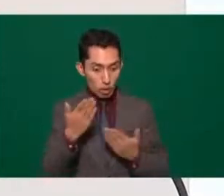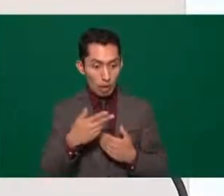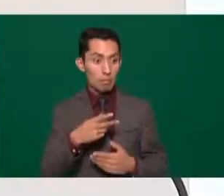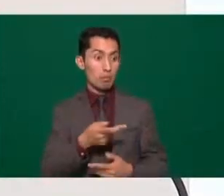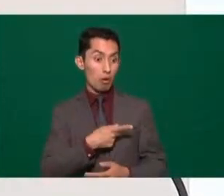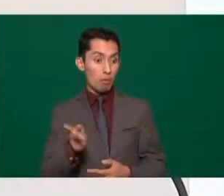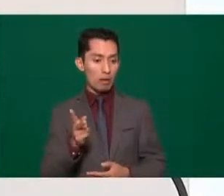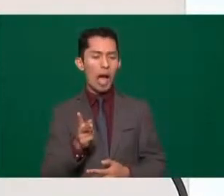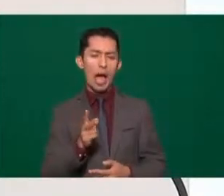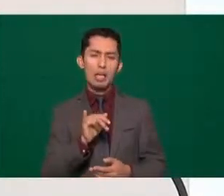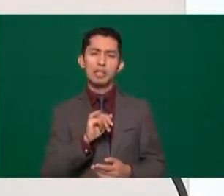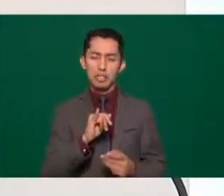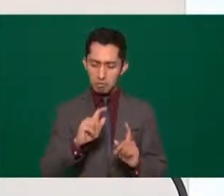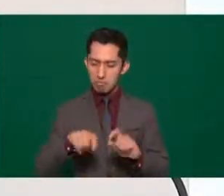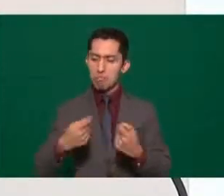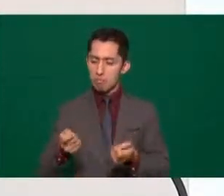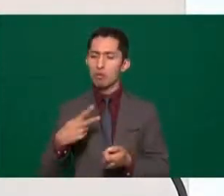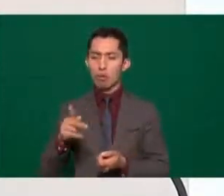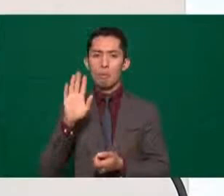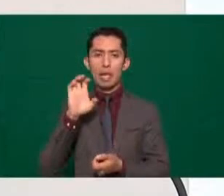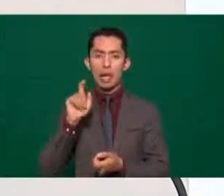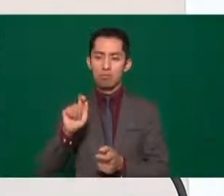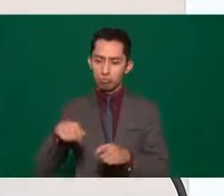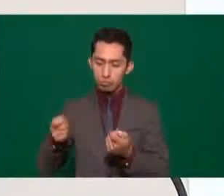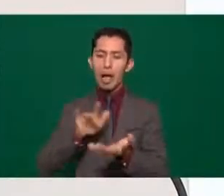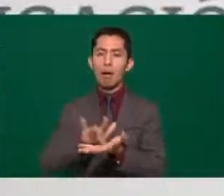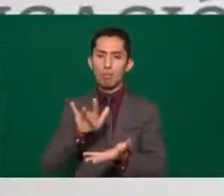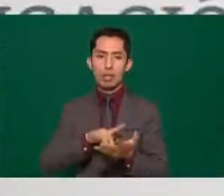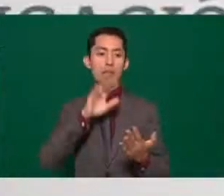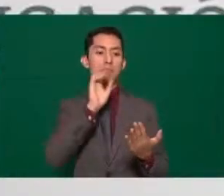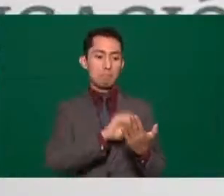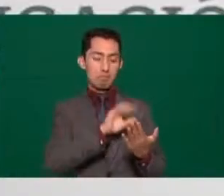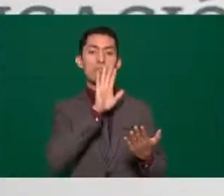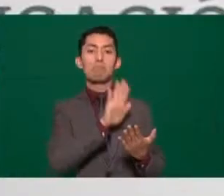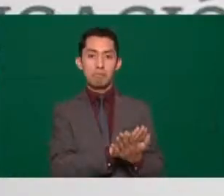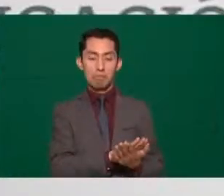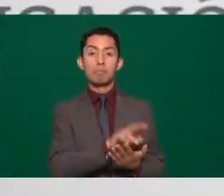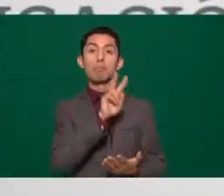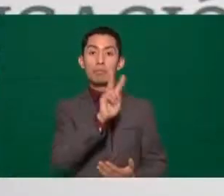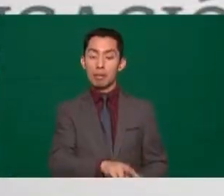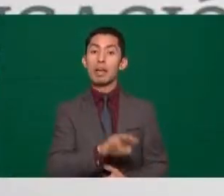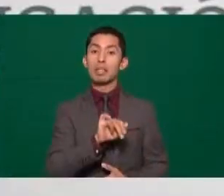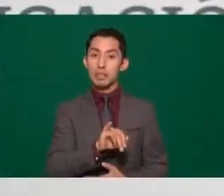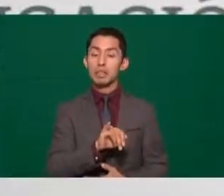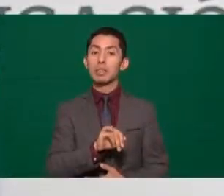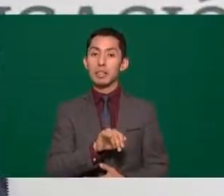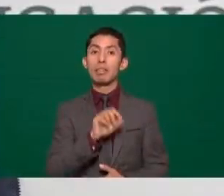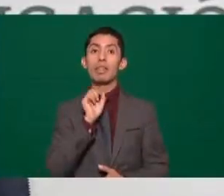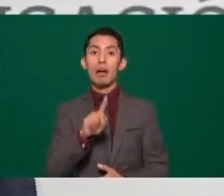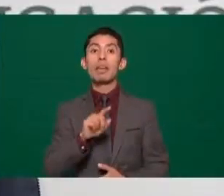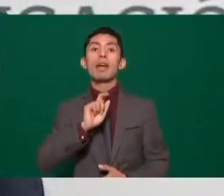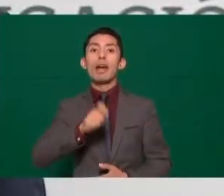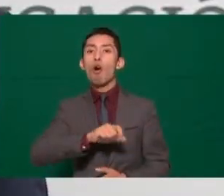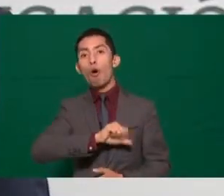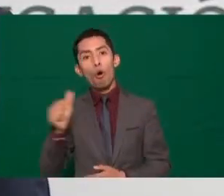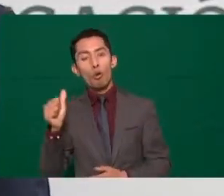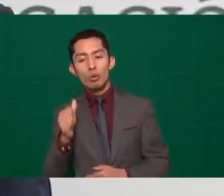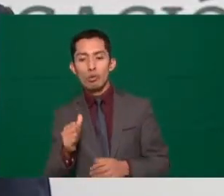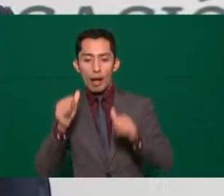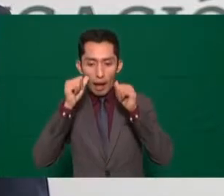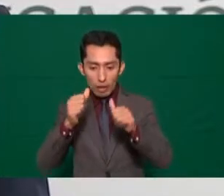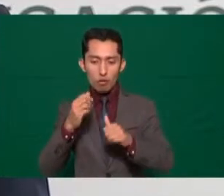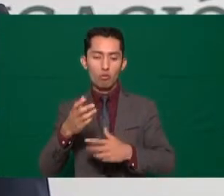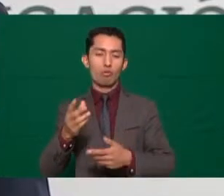beca. Y ya está en la Constitución el derecho del pueblo a la salud, atención médica